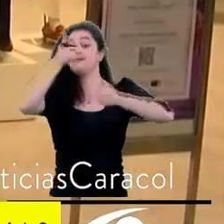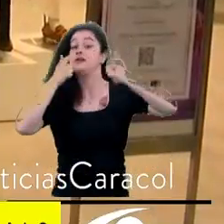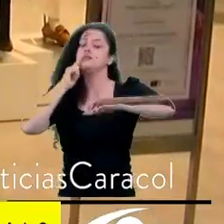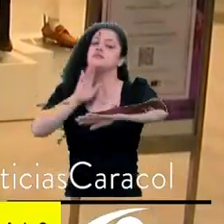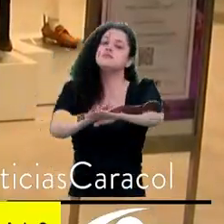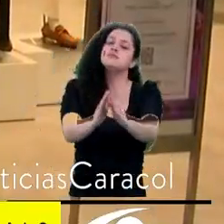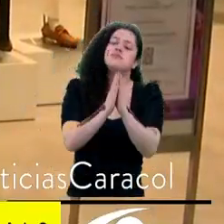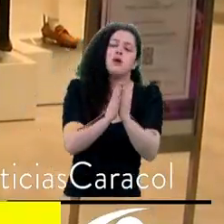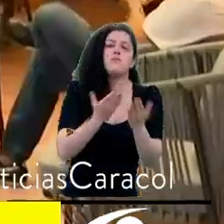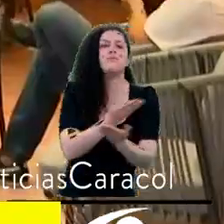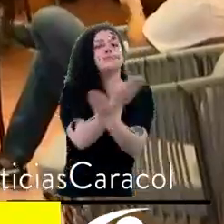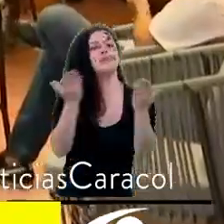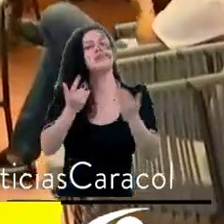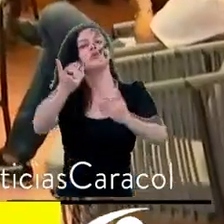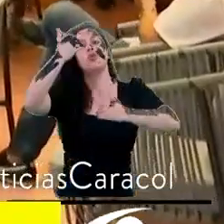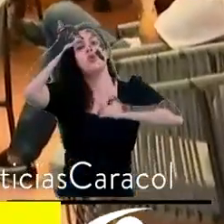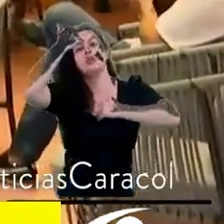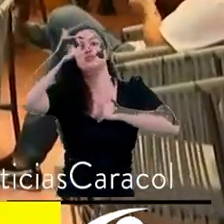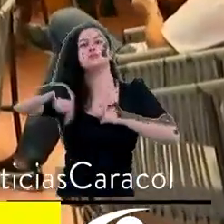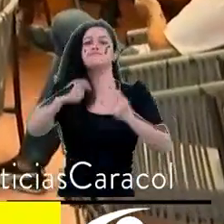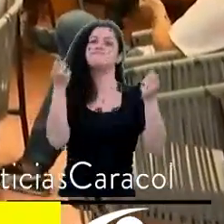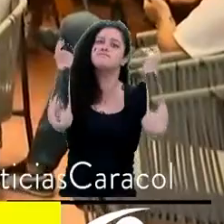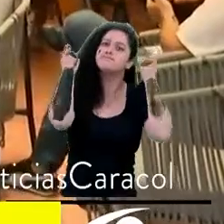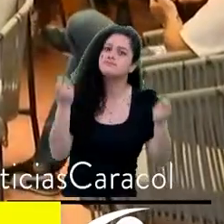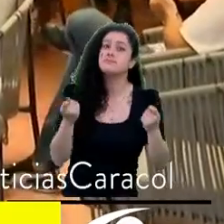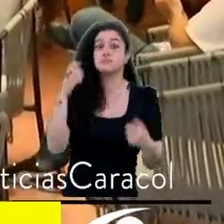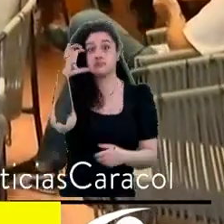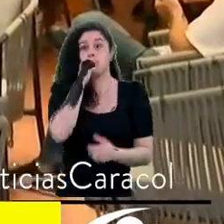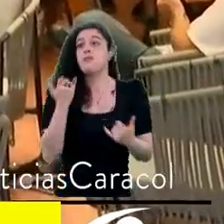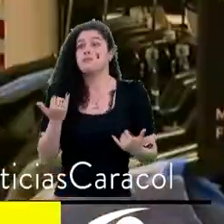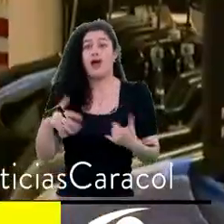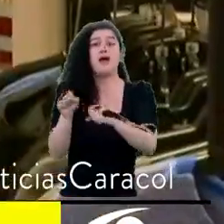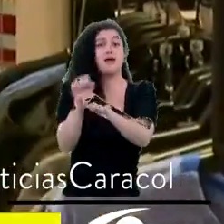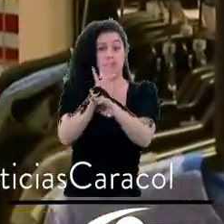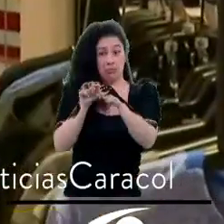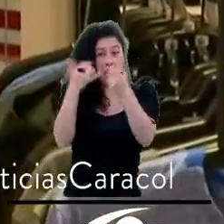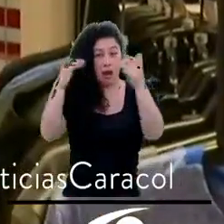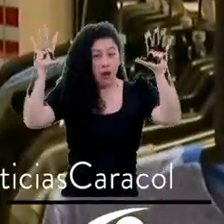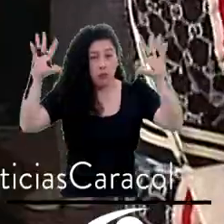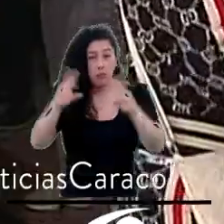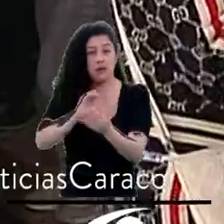y reactivaciones, el COVID sigue presente. La pandemia no ha terminado.